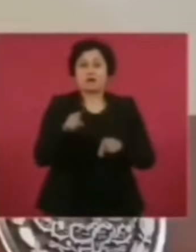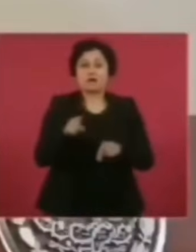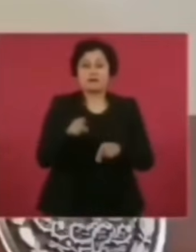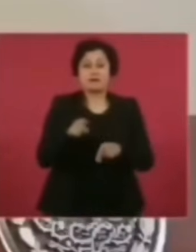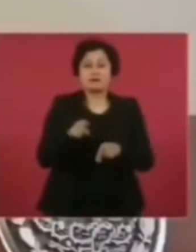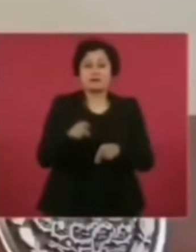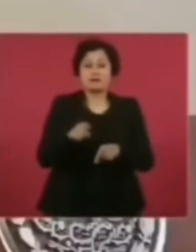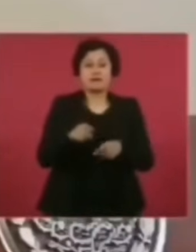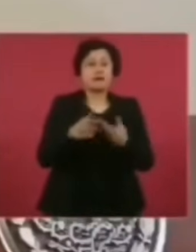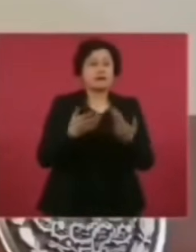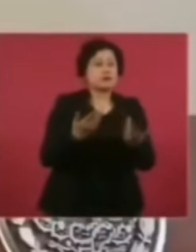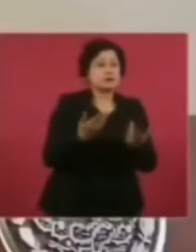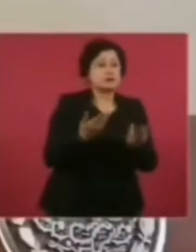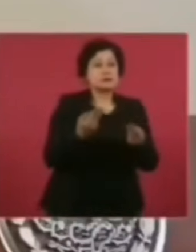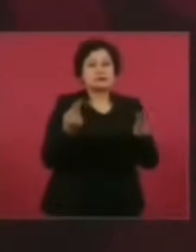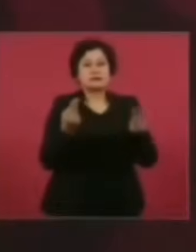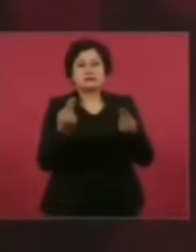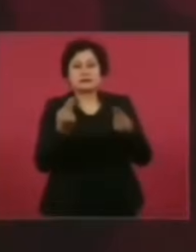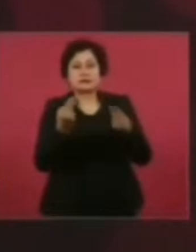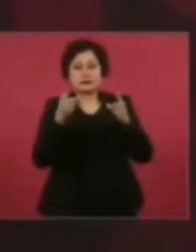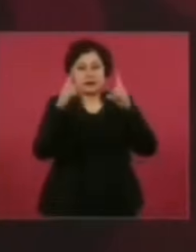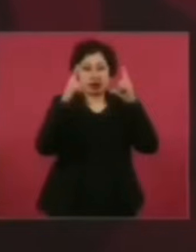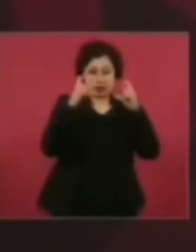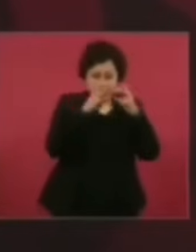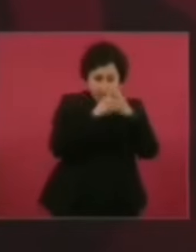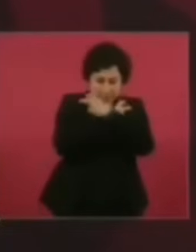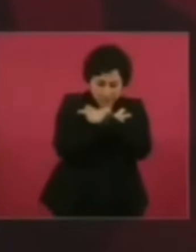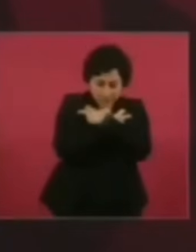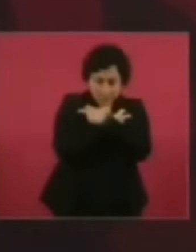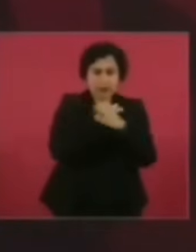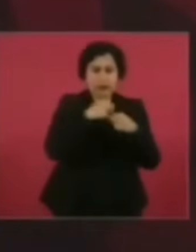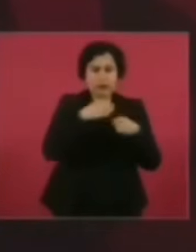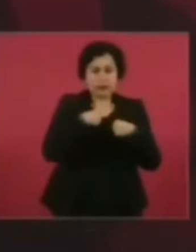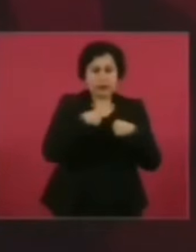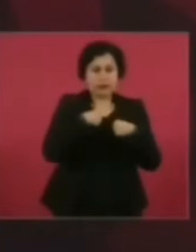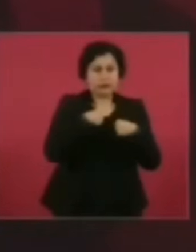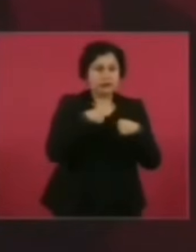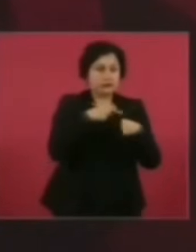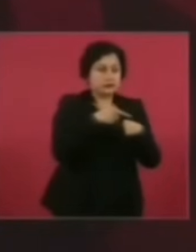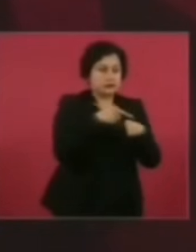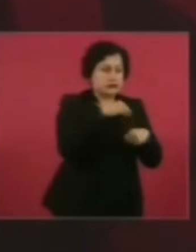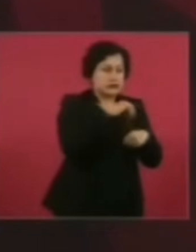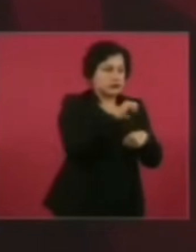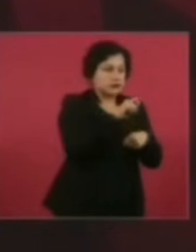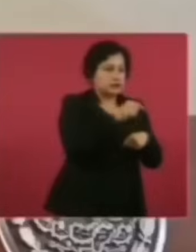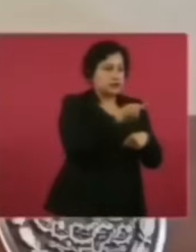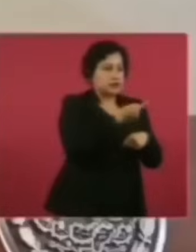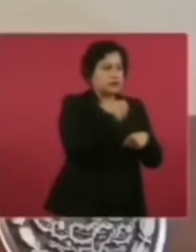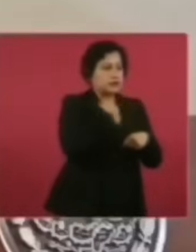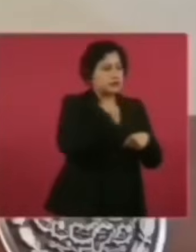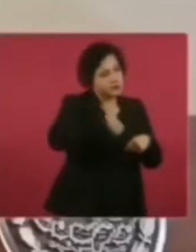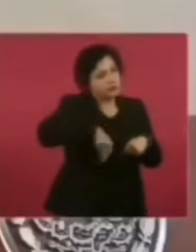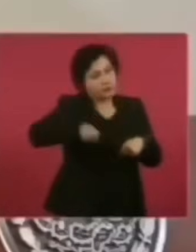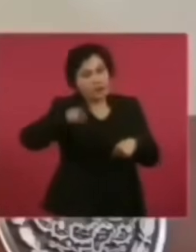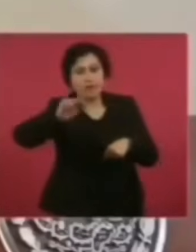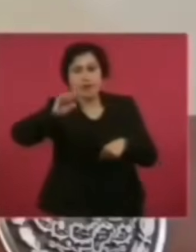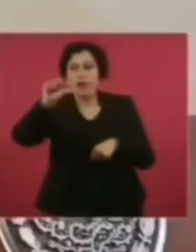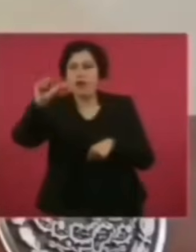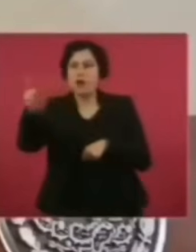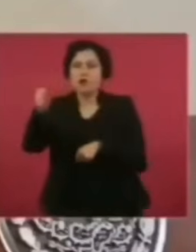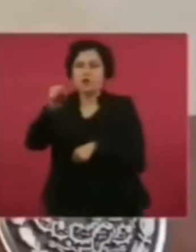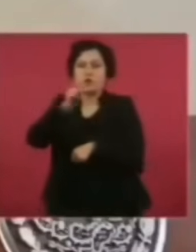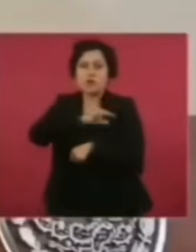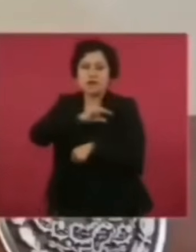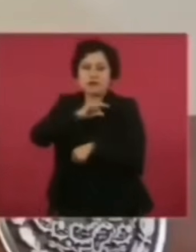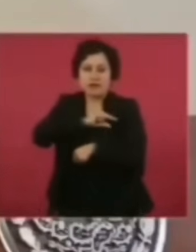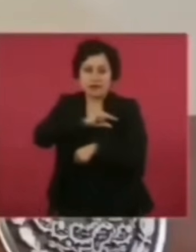placa, y esa placa la tiene el servicio un privado, no la da el ISSSTE. Se